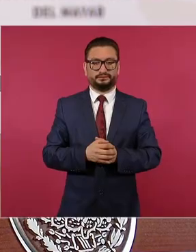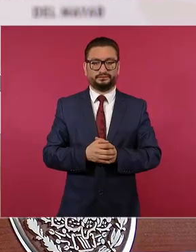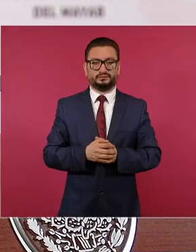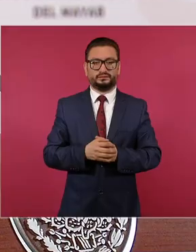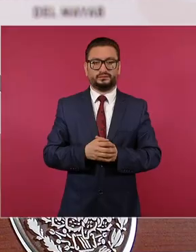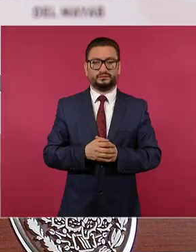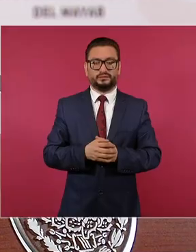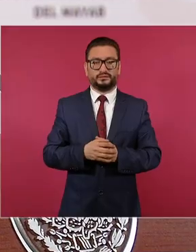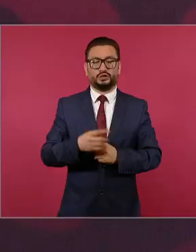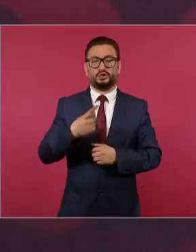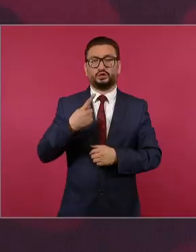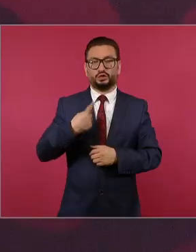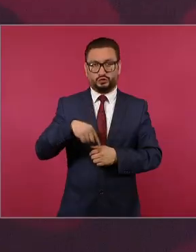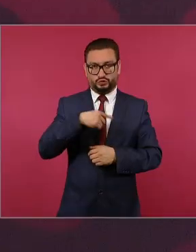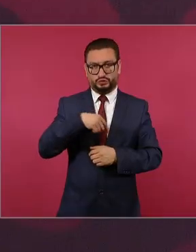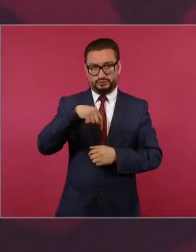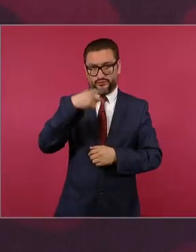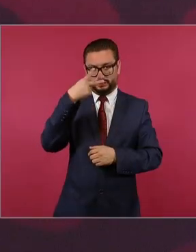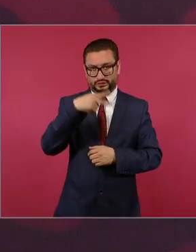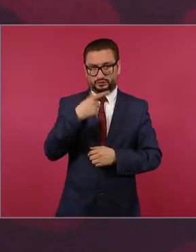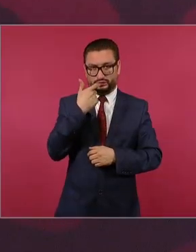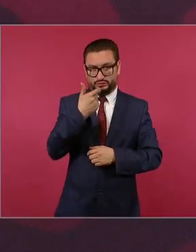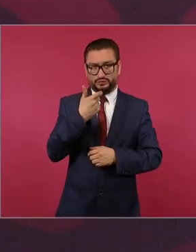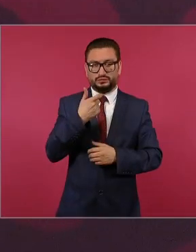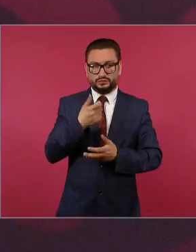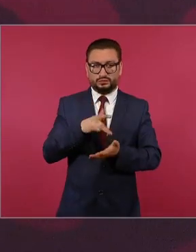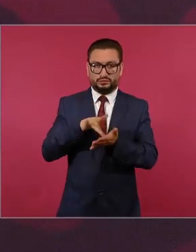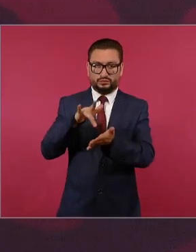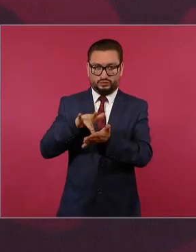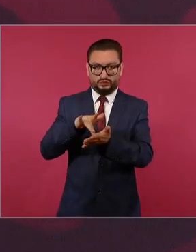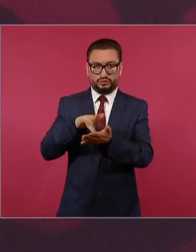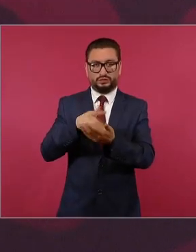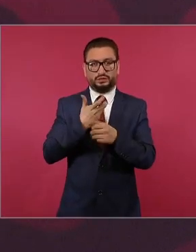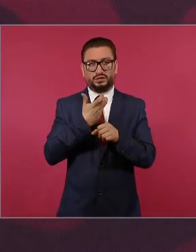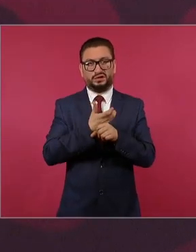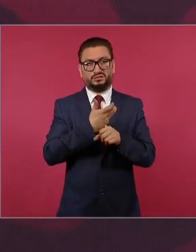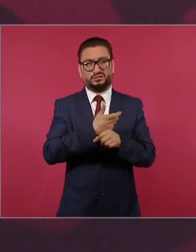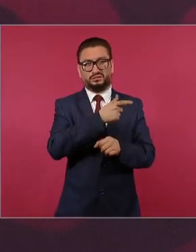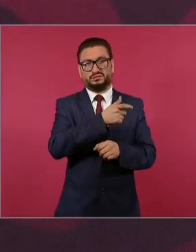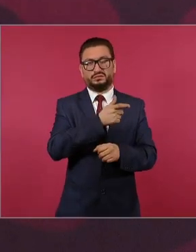Destinamos más dinero nosotros que lo que destina el gobierno de Estados Unidos